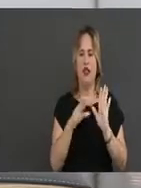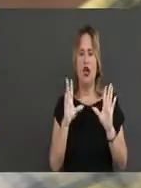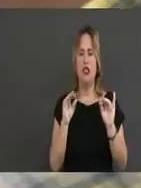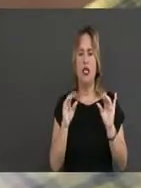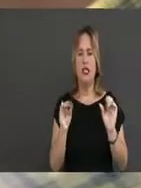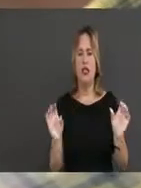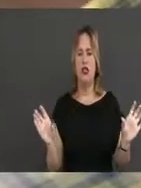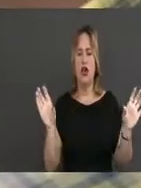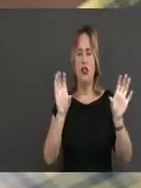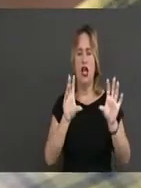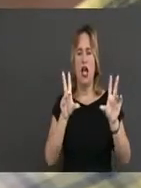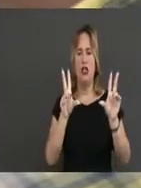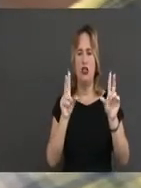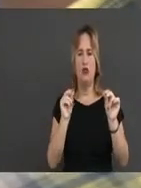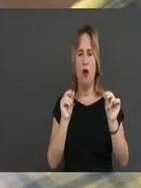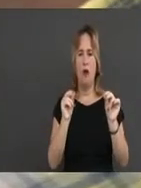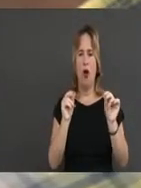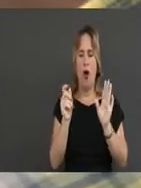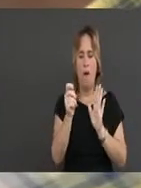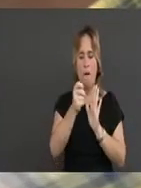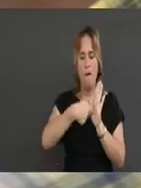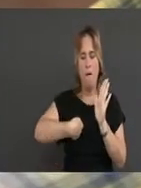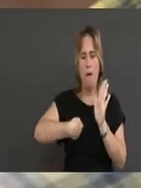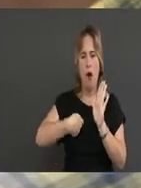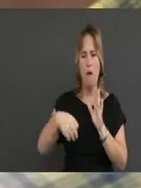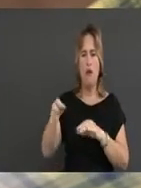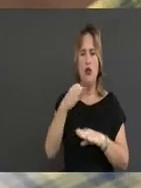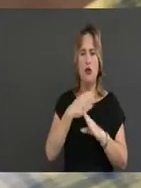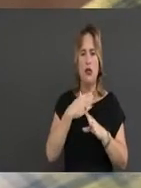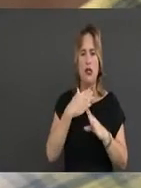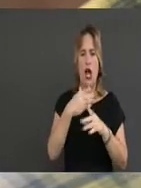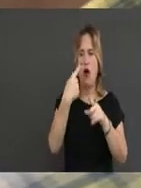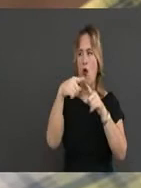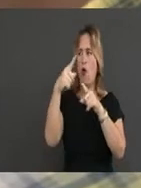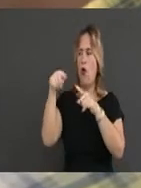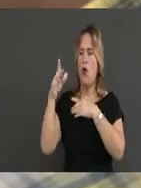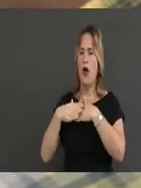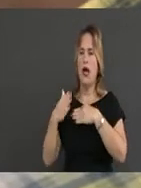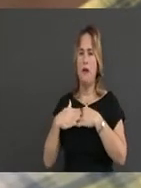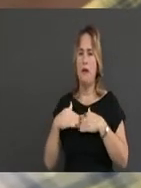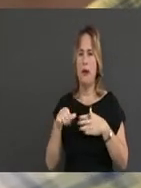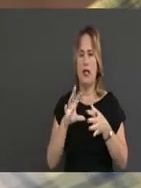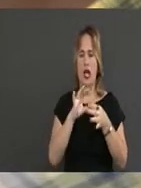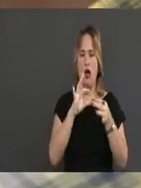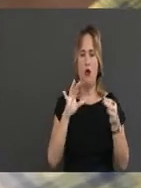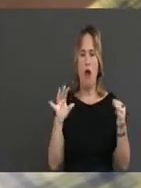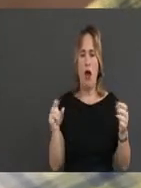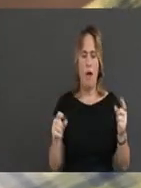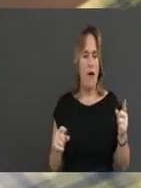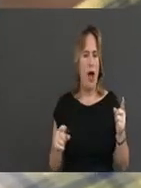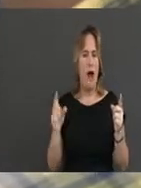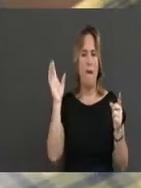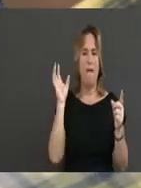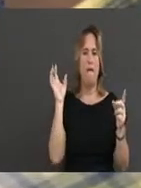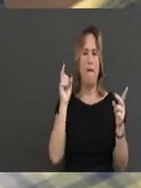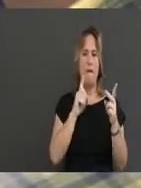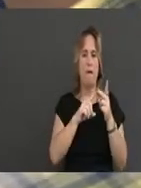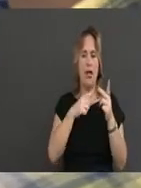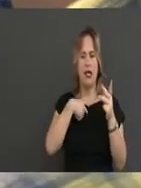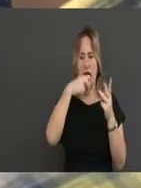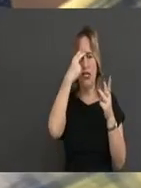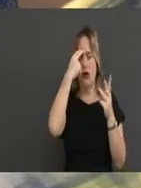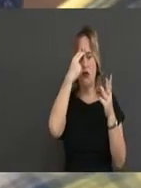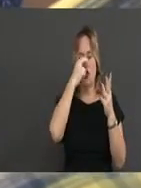están instalando nuevos equipos de POS en el municipio Santiago de Cuba, en el municipio Guamá, en el municipio Mella y en el municipio de Segundo